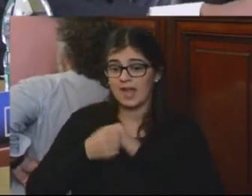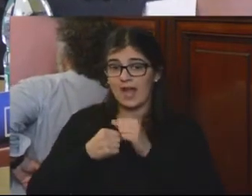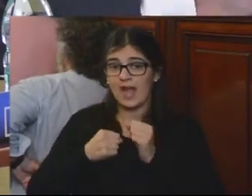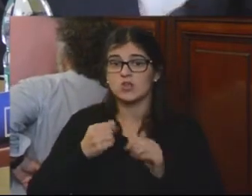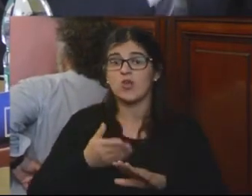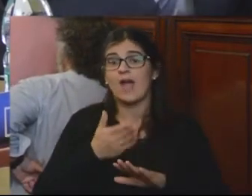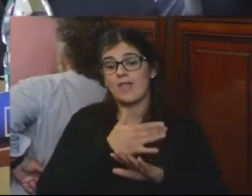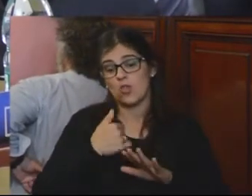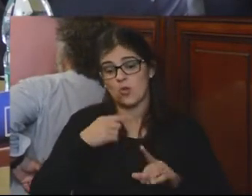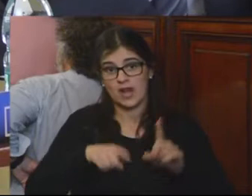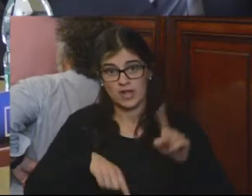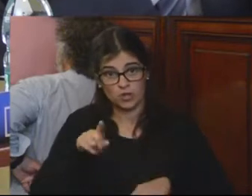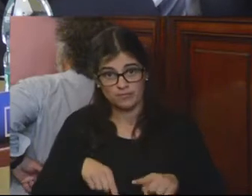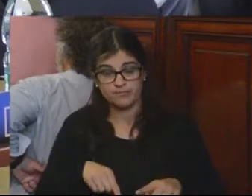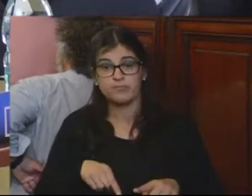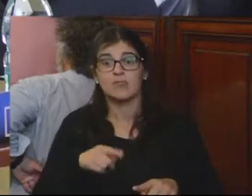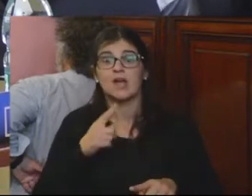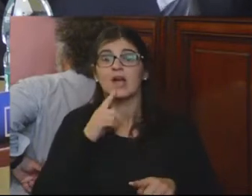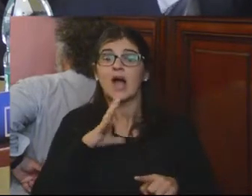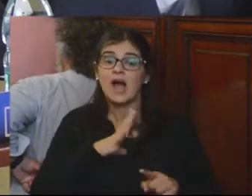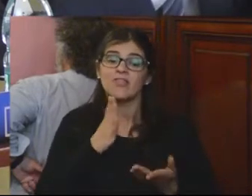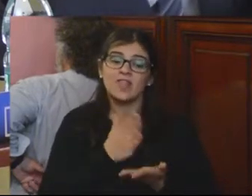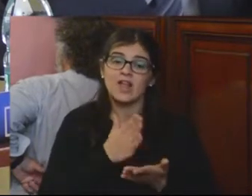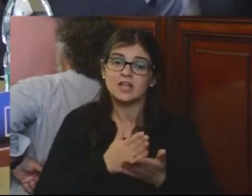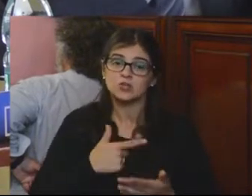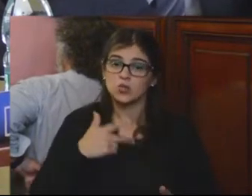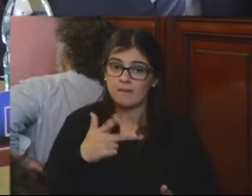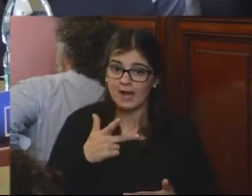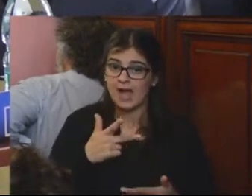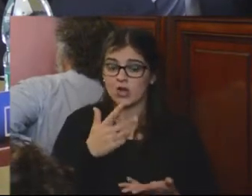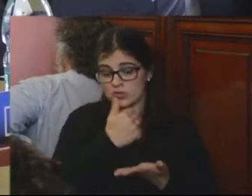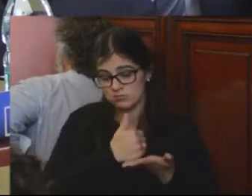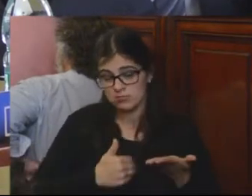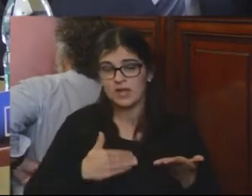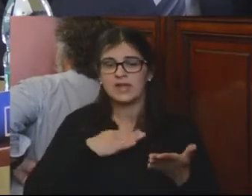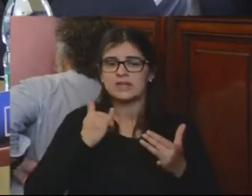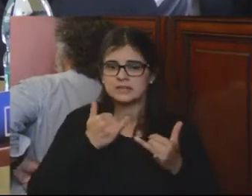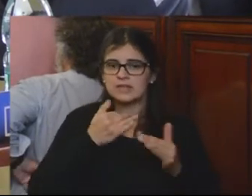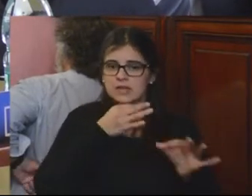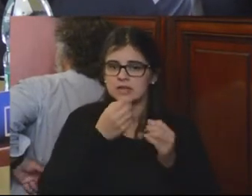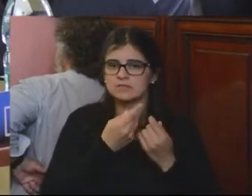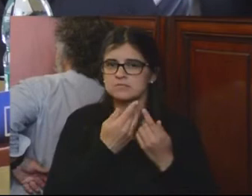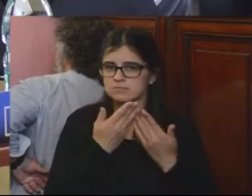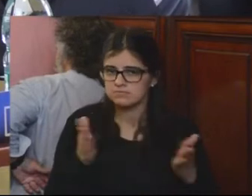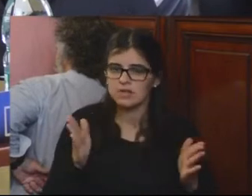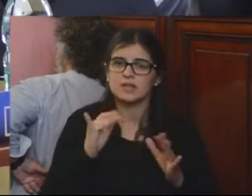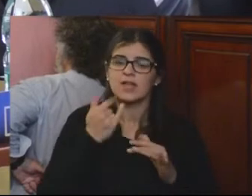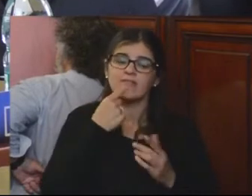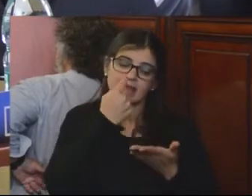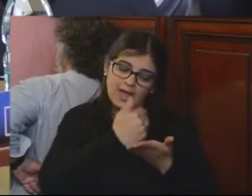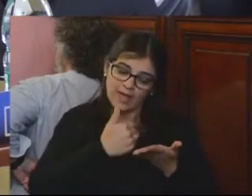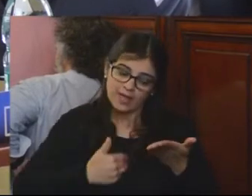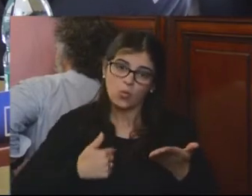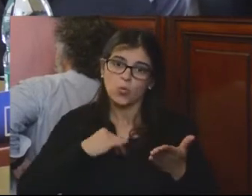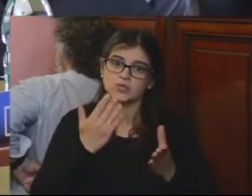a nuestra gestión la agenda de derechos humanos agenda que denominamos ampliada tal como se plasma en cada uno de nuestros